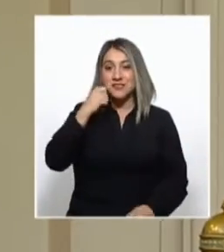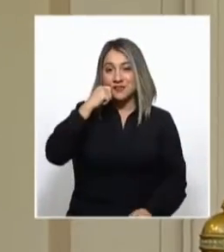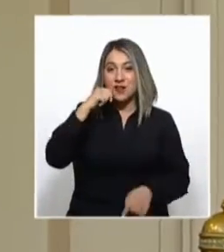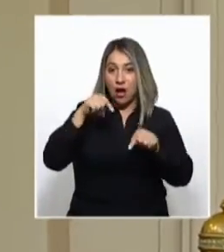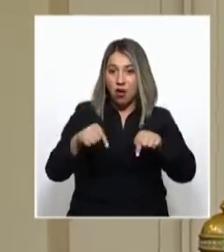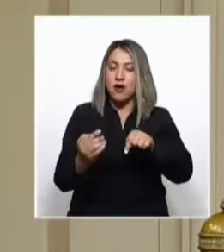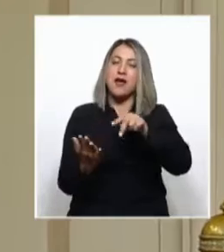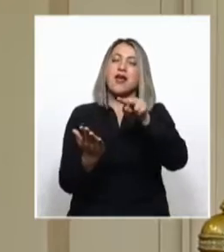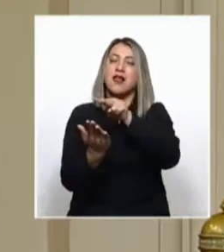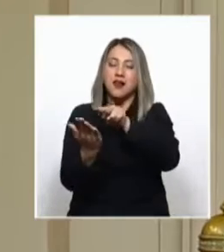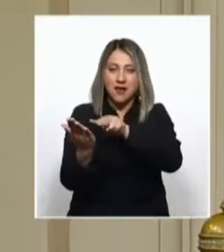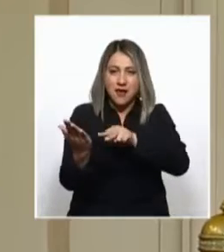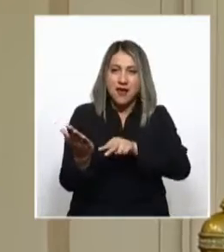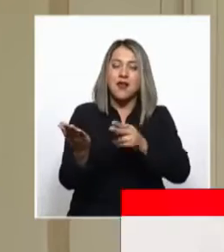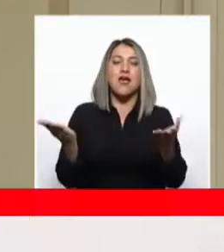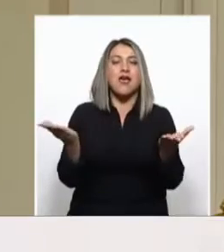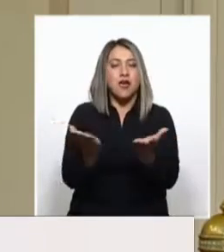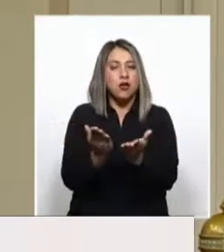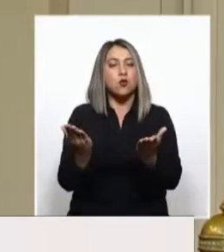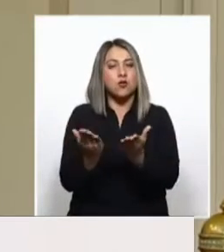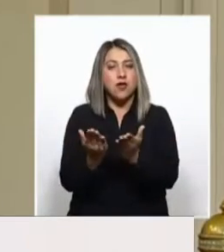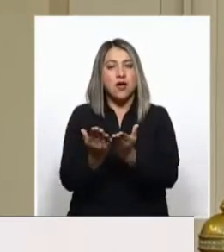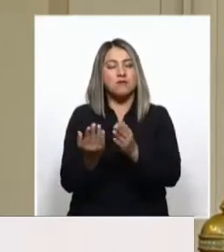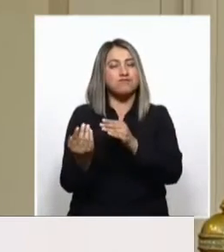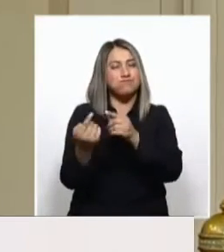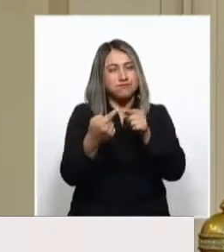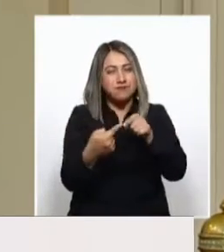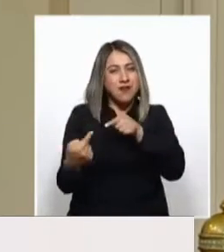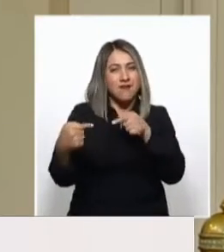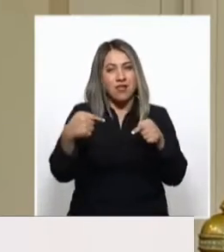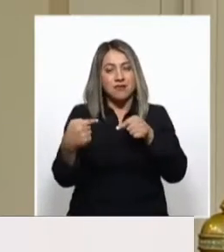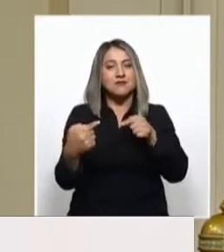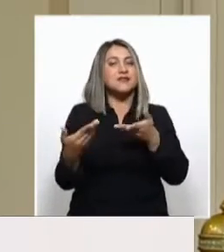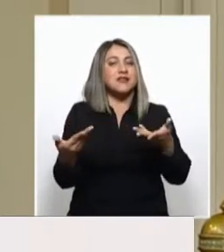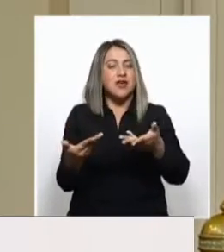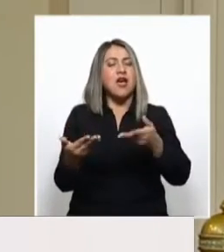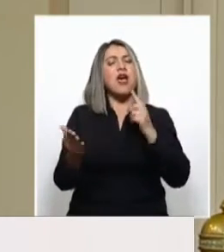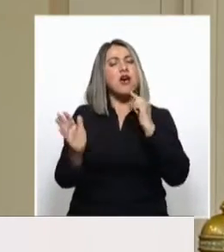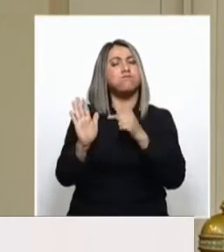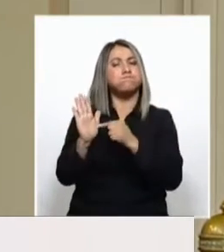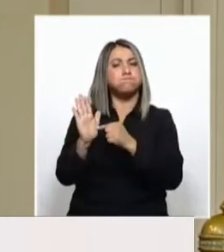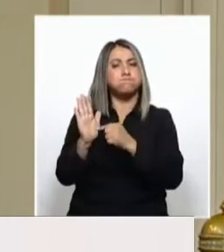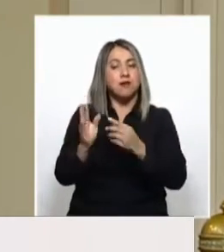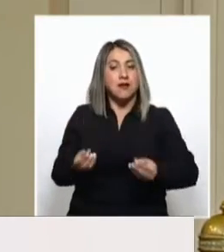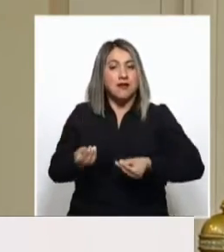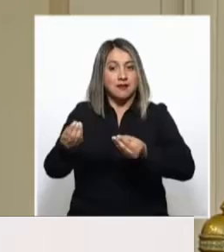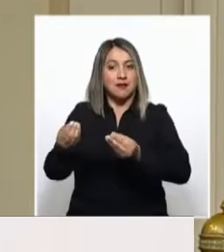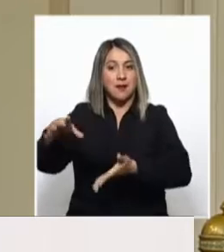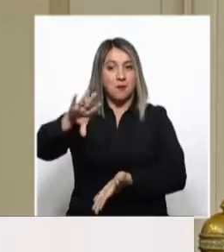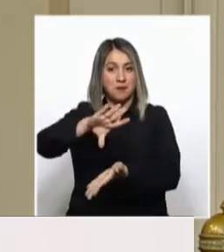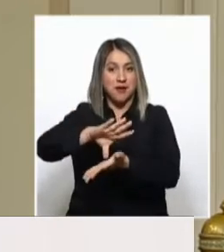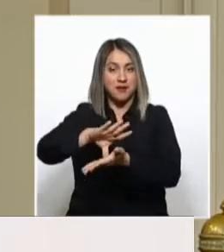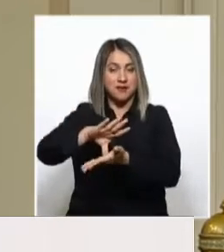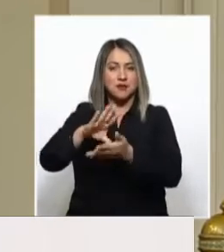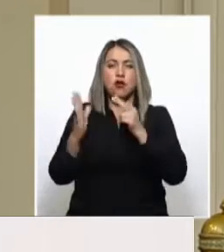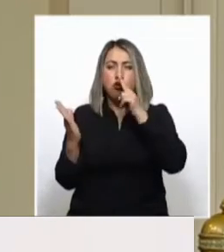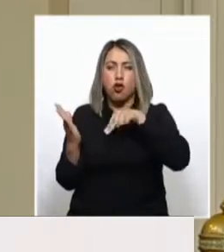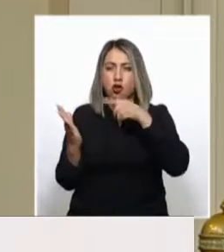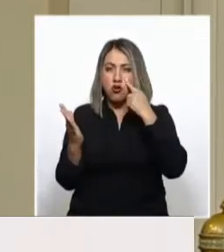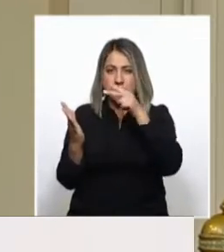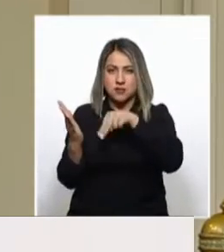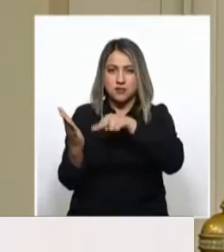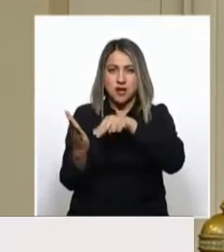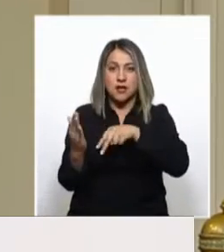leer, estudiar y debatir la propuesta constitucional que hoy entregan al país. Y como presidente